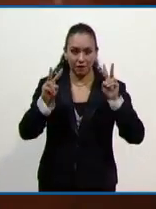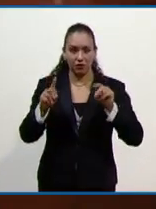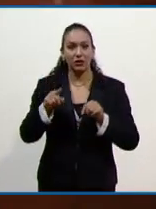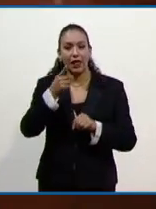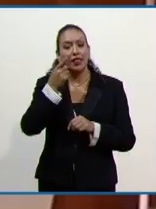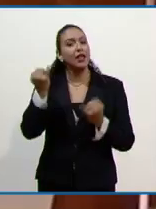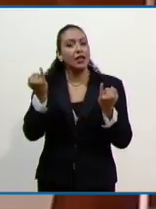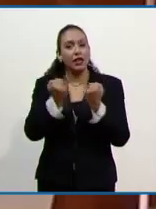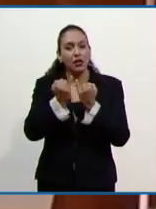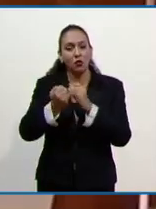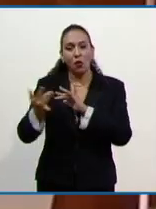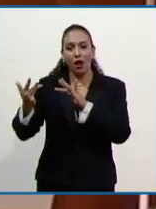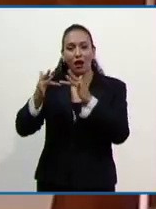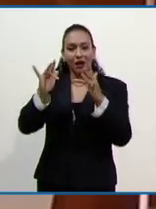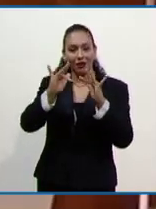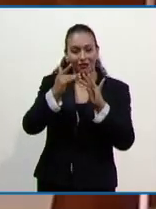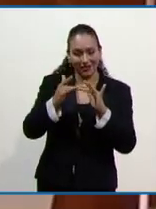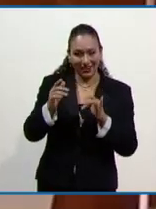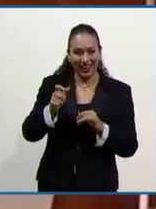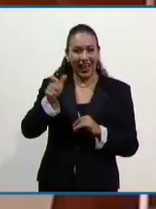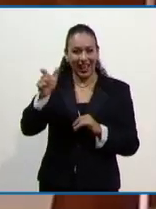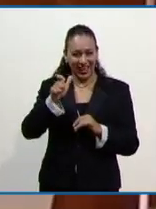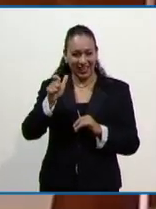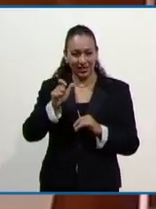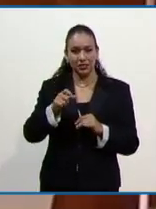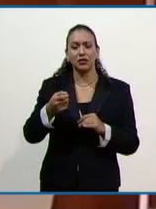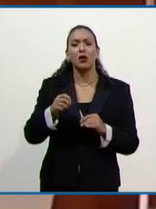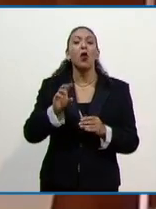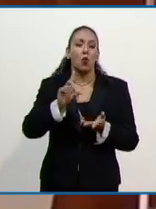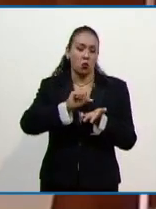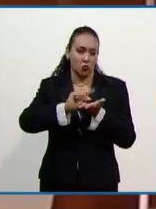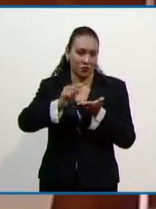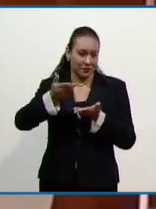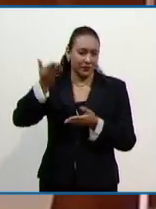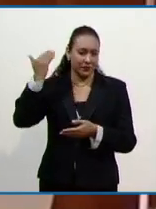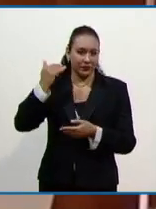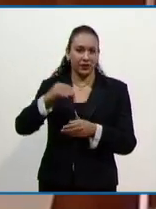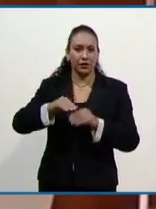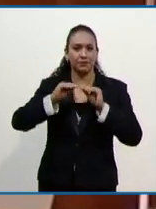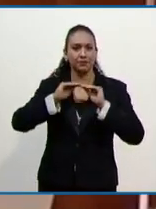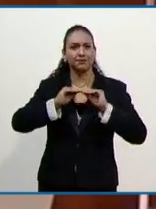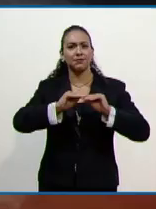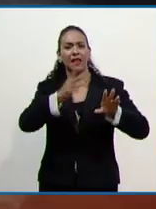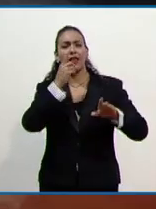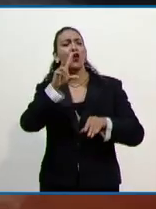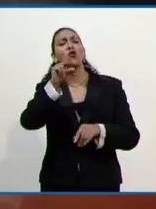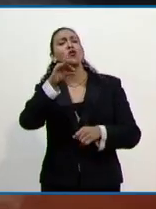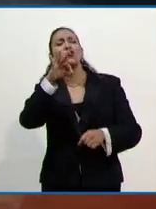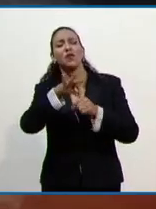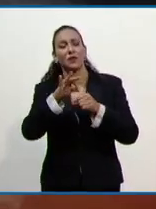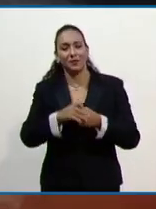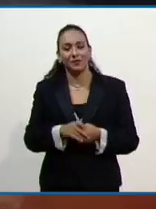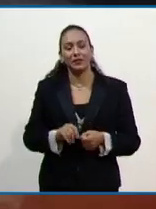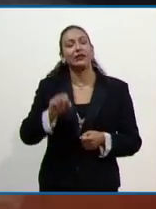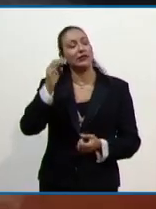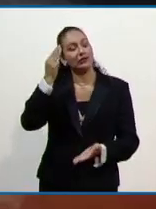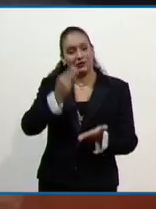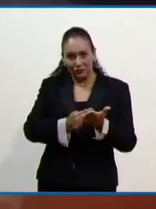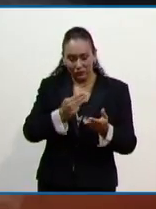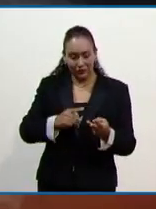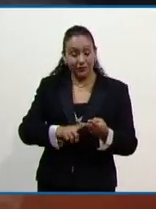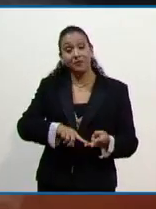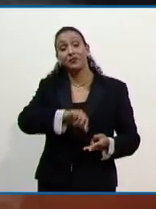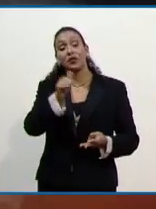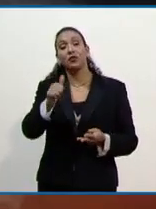su red social X para posicionar a Xóchitl Gálvez. Se le impuso otra multa de 5,428 pesos por